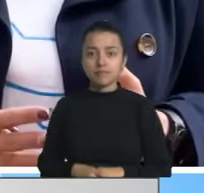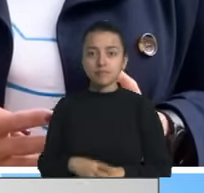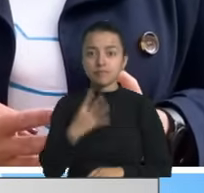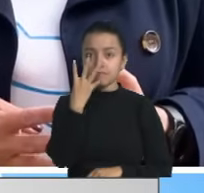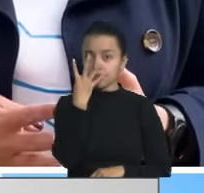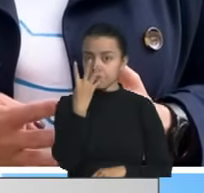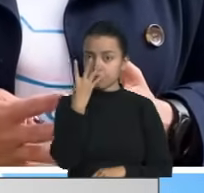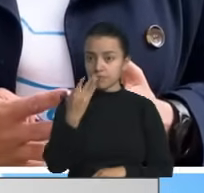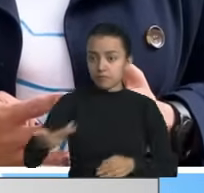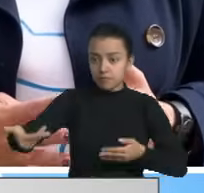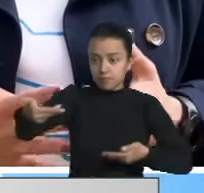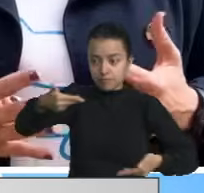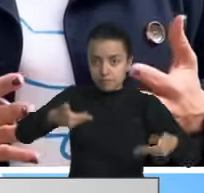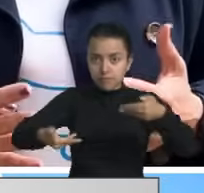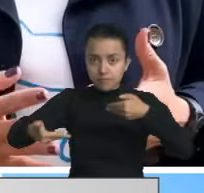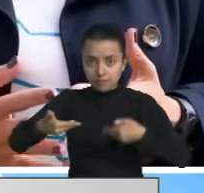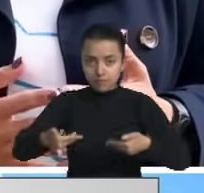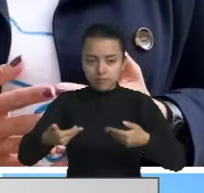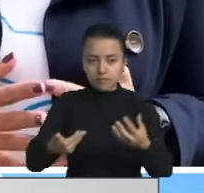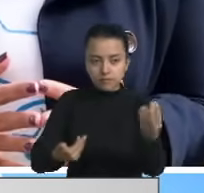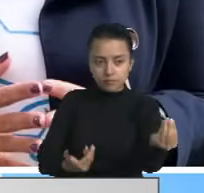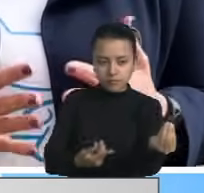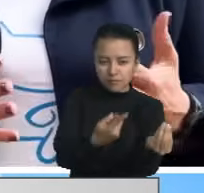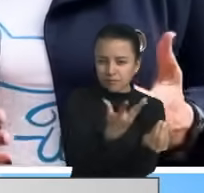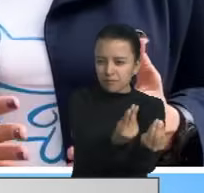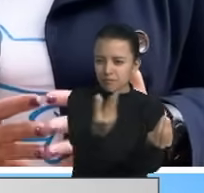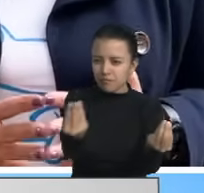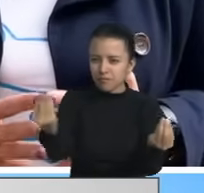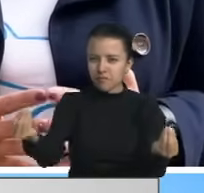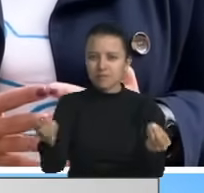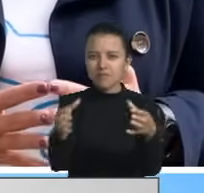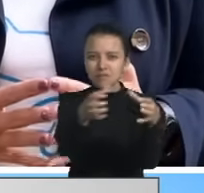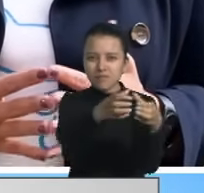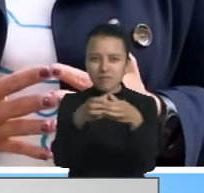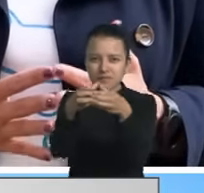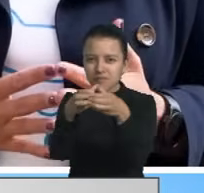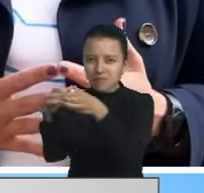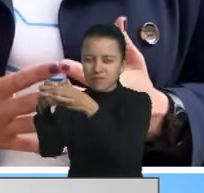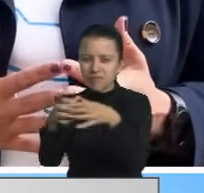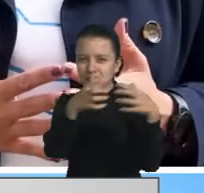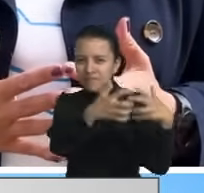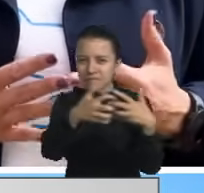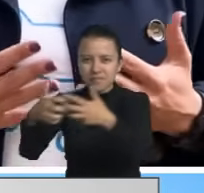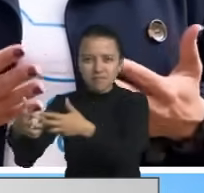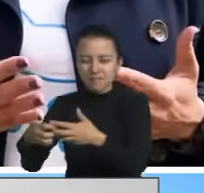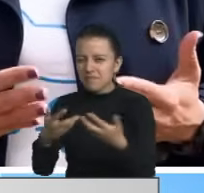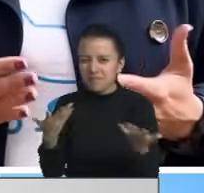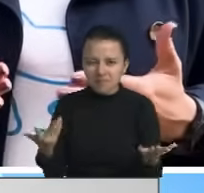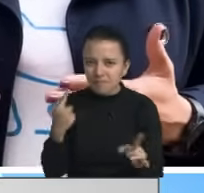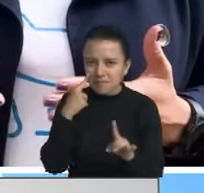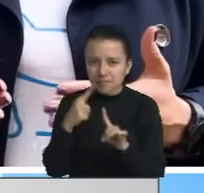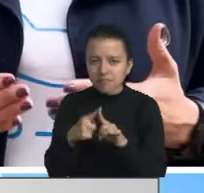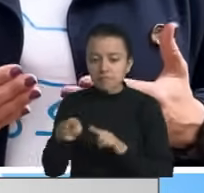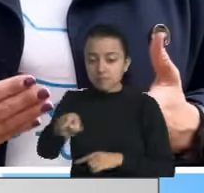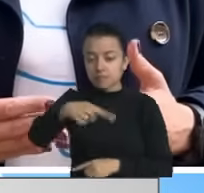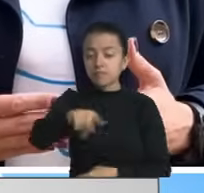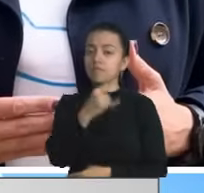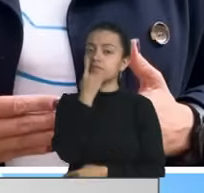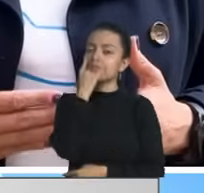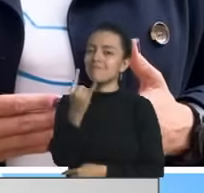4 propuestas de grupos de empresas, de asociaciones de empresas, para poder manifestarnos su interés